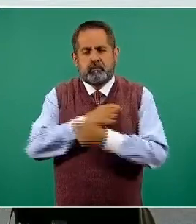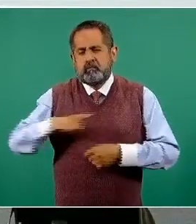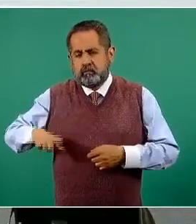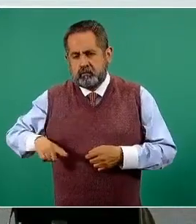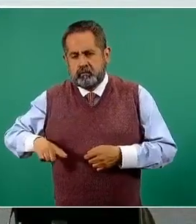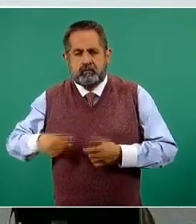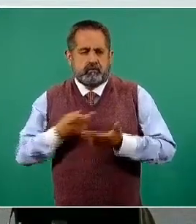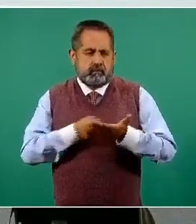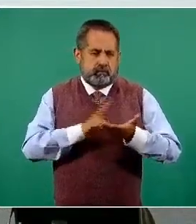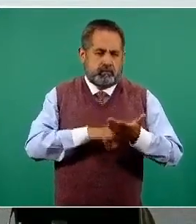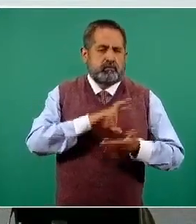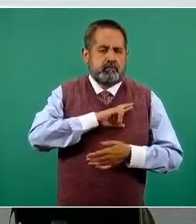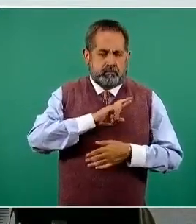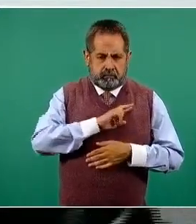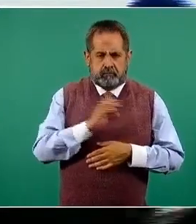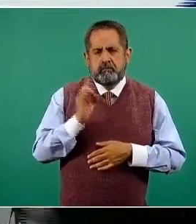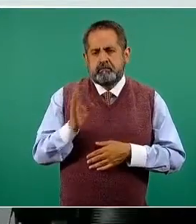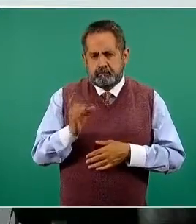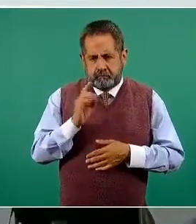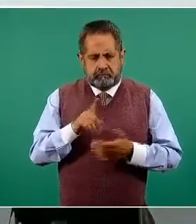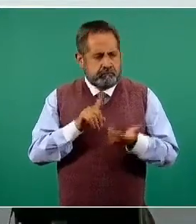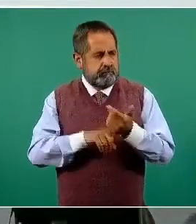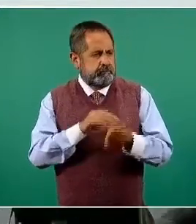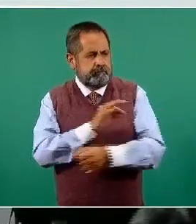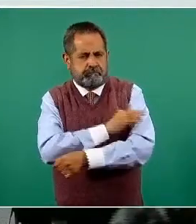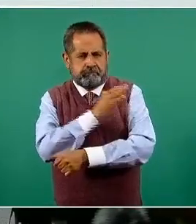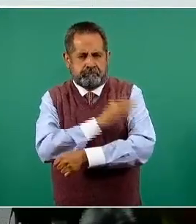privada, han sido vacunadas en este